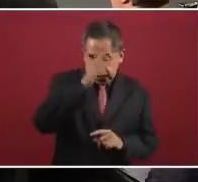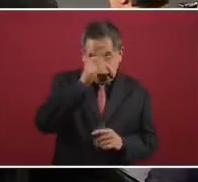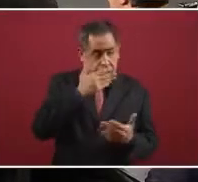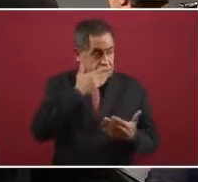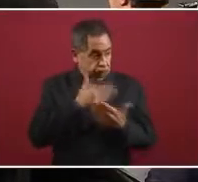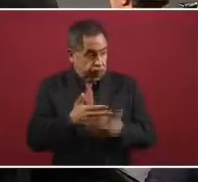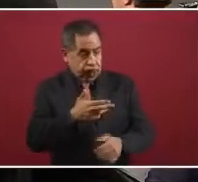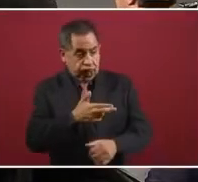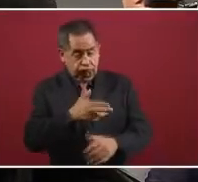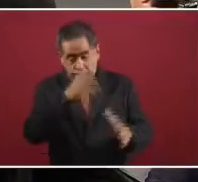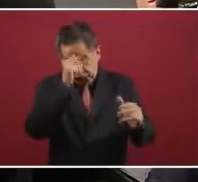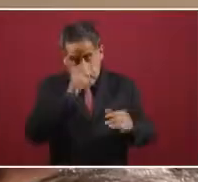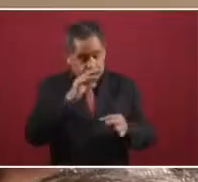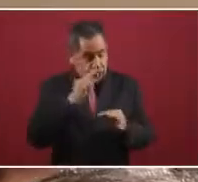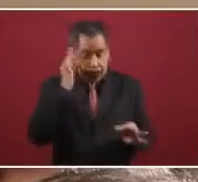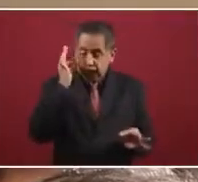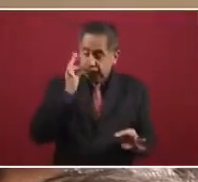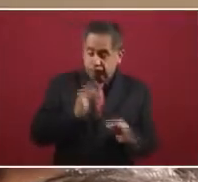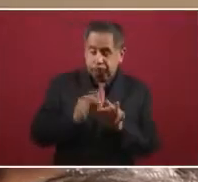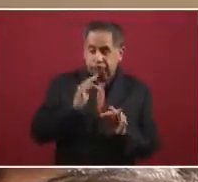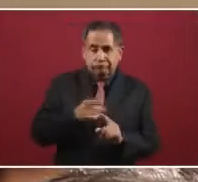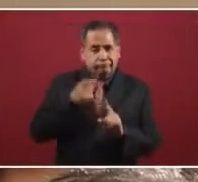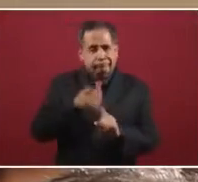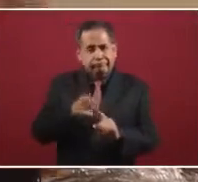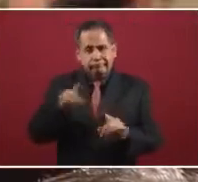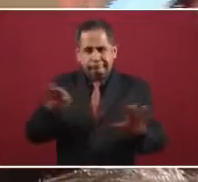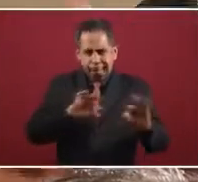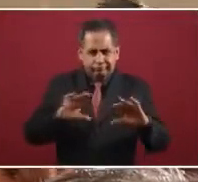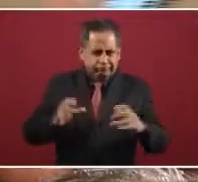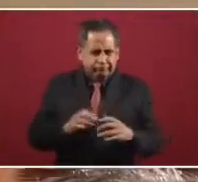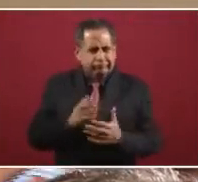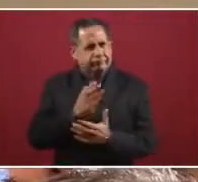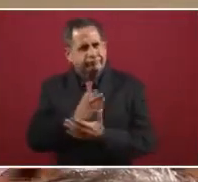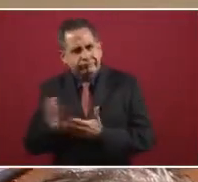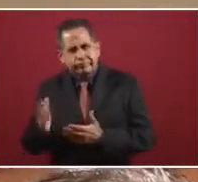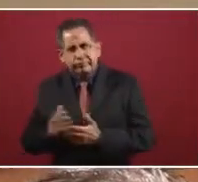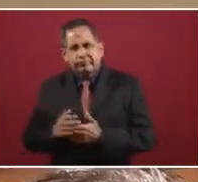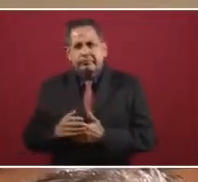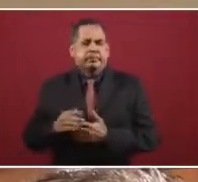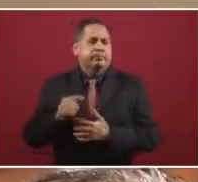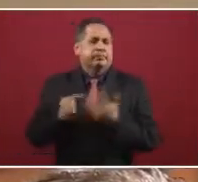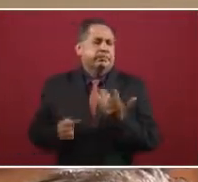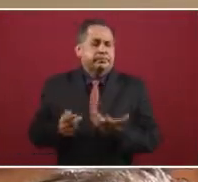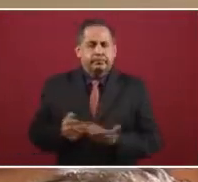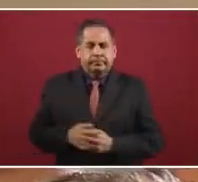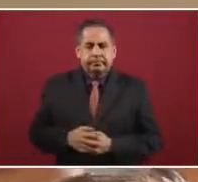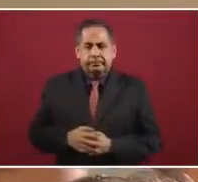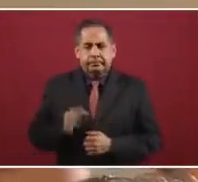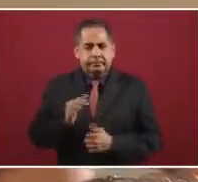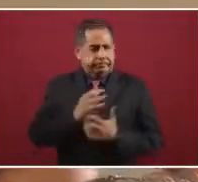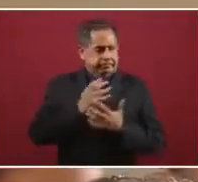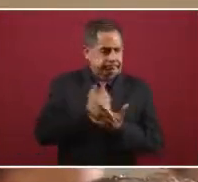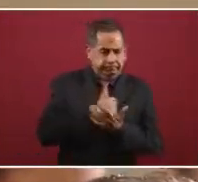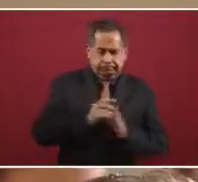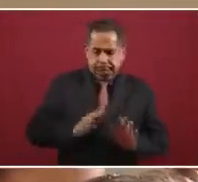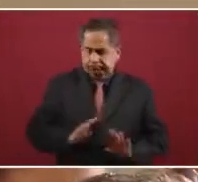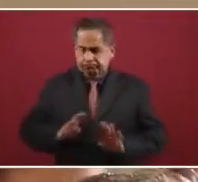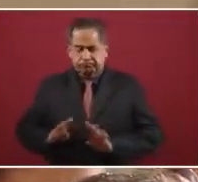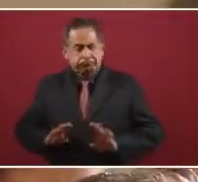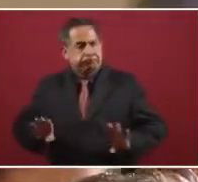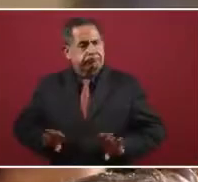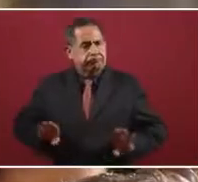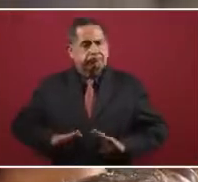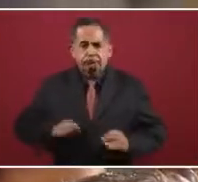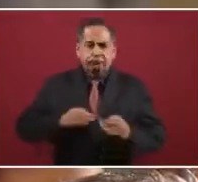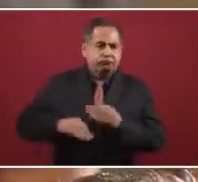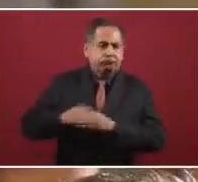acuerdo, repito, ¿tiene que ver con ese comité? Y aparte, las preguntas iniciales, si este ganar-ganar implica un